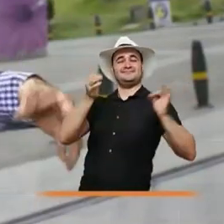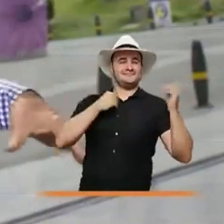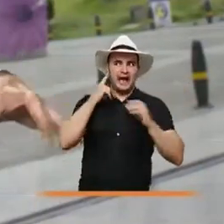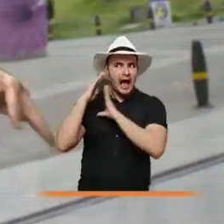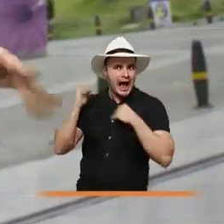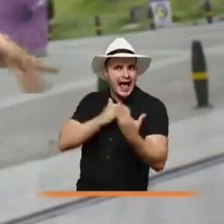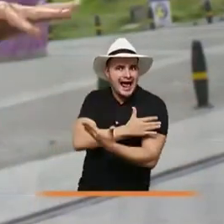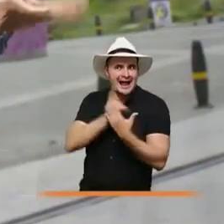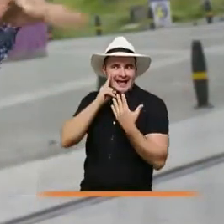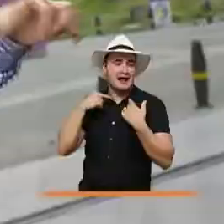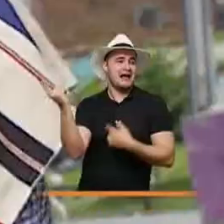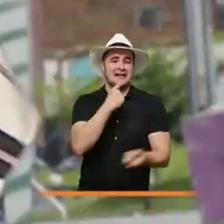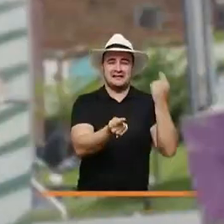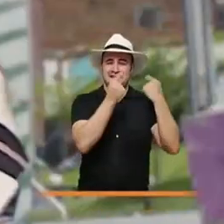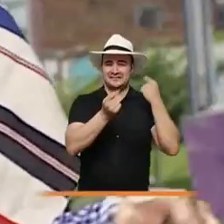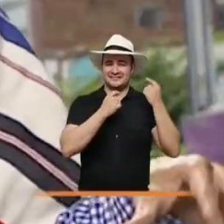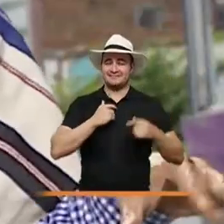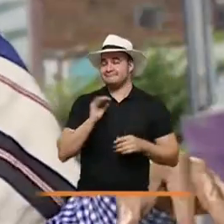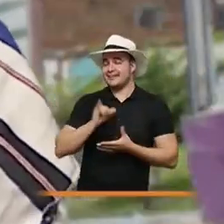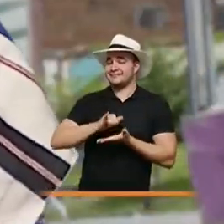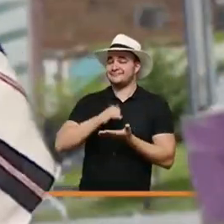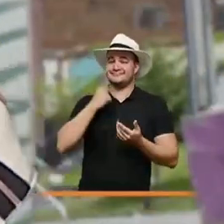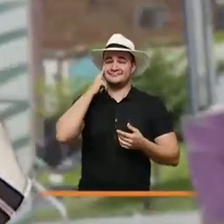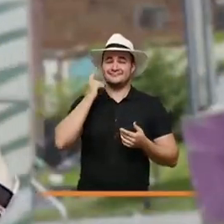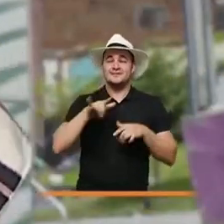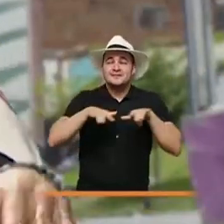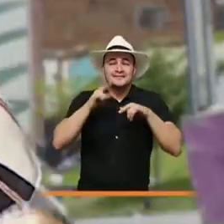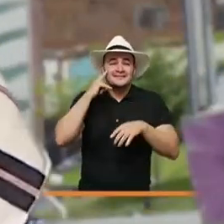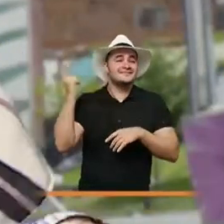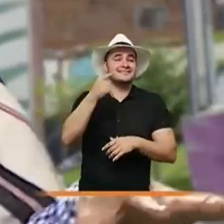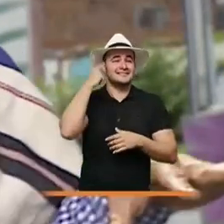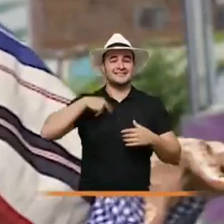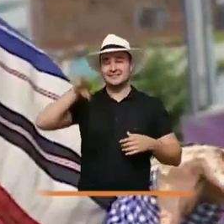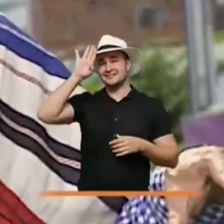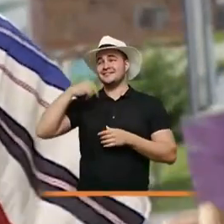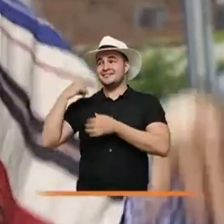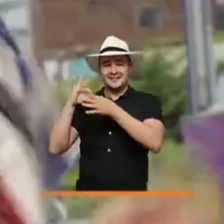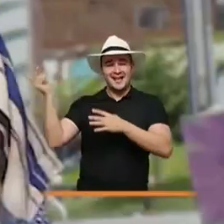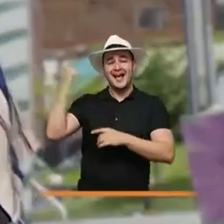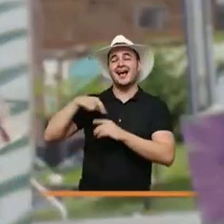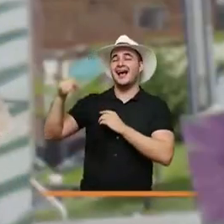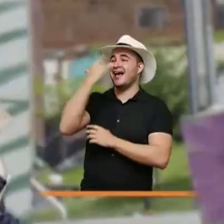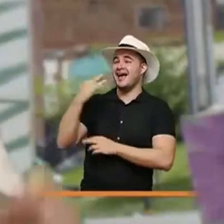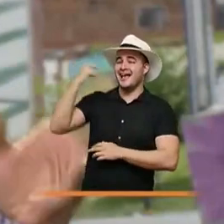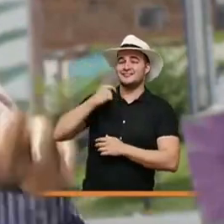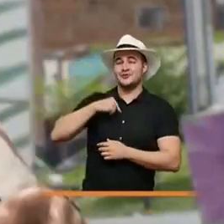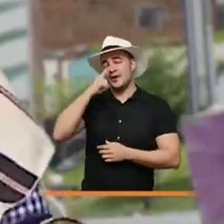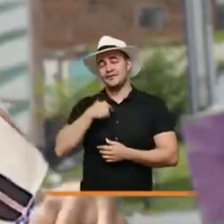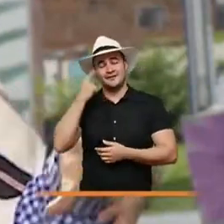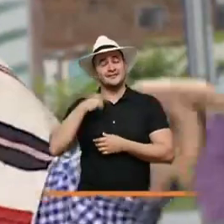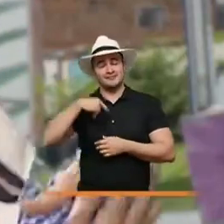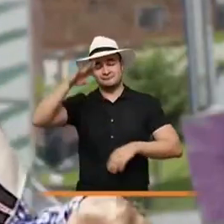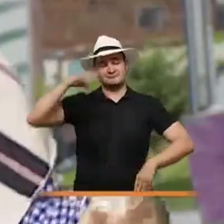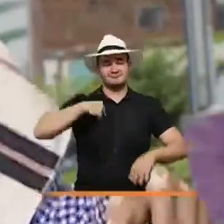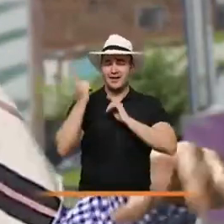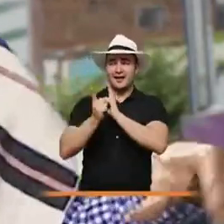siempre o mi experiencia de andén indicó dos me da a mí hay erotismo que wikimedia modos a tensar tengo que ir y me aburrí porque el soldado que